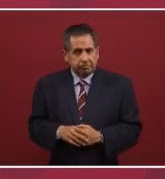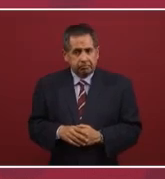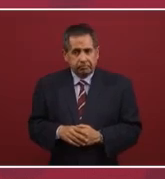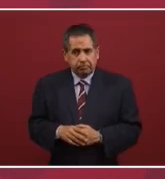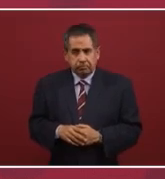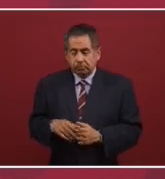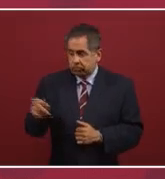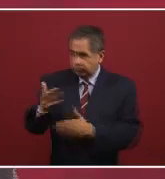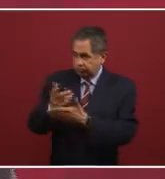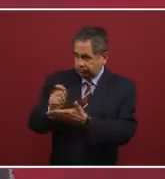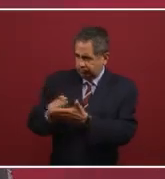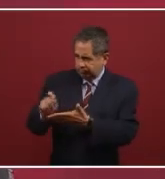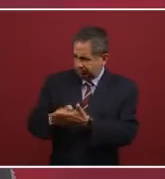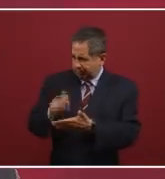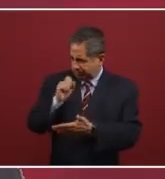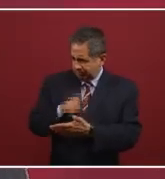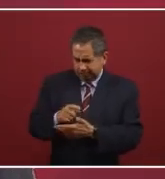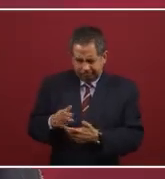Escrito.